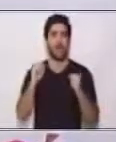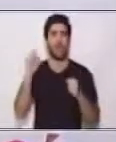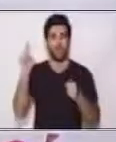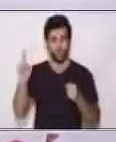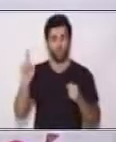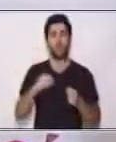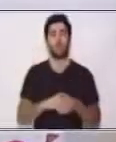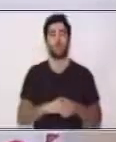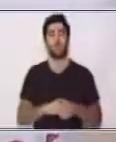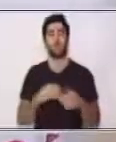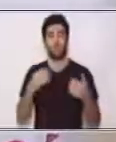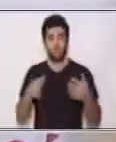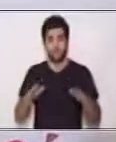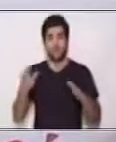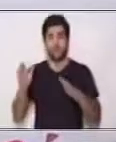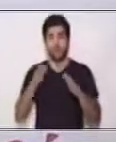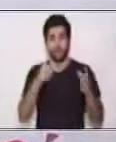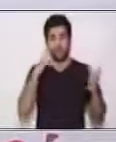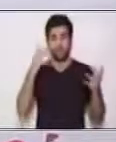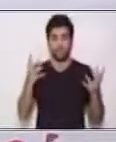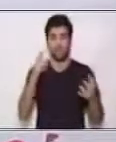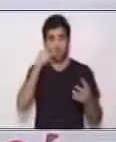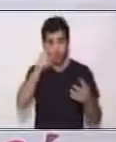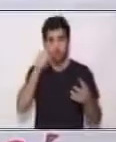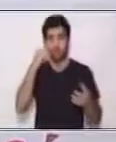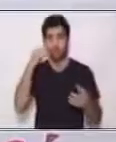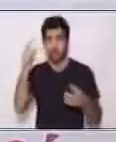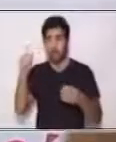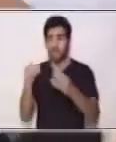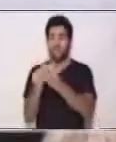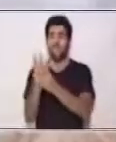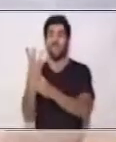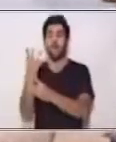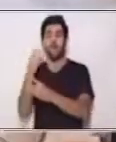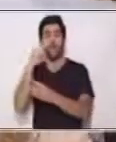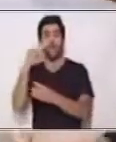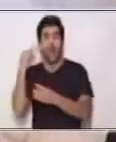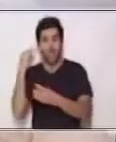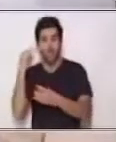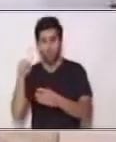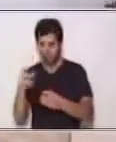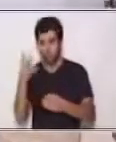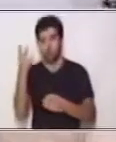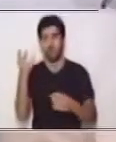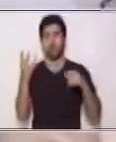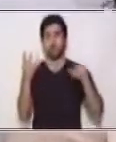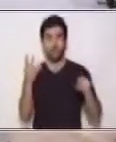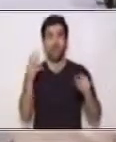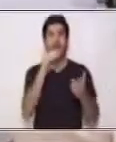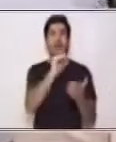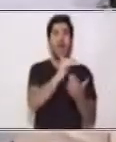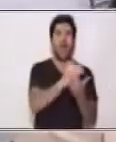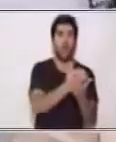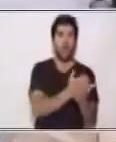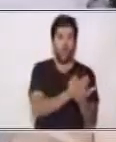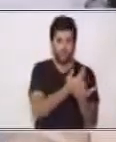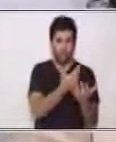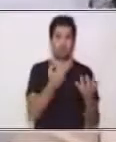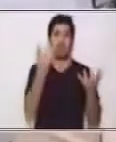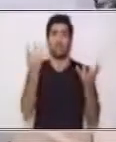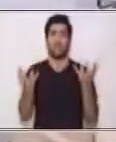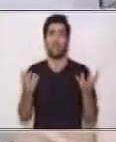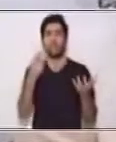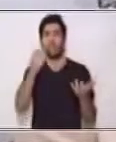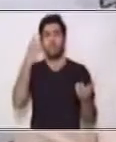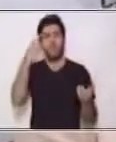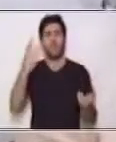estimemos. Si tú observas una flor de jacaranda y un aguacate, ¿cuál crees que va a tener mayor peso o mayor